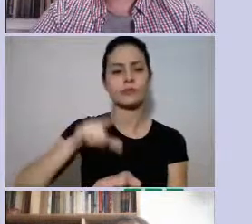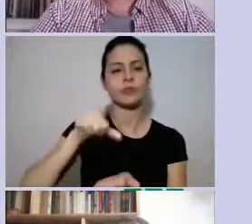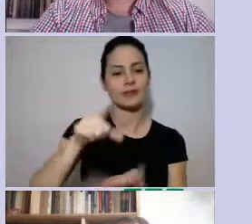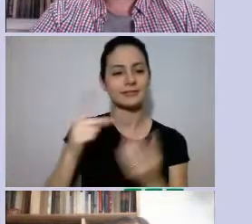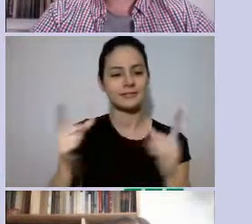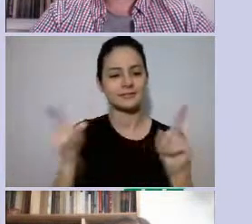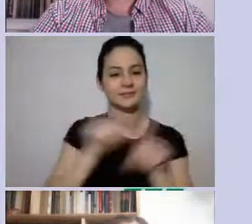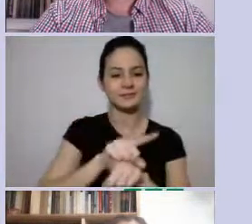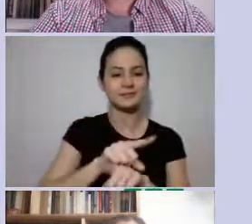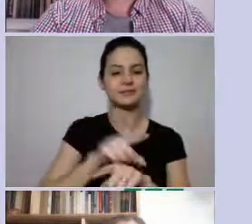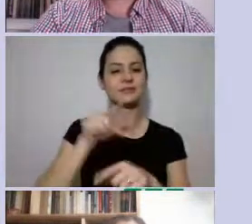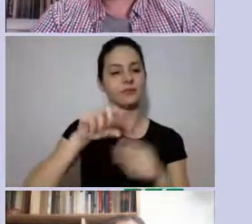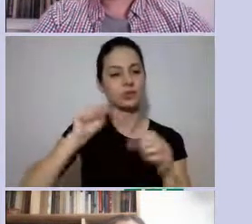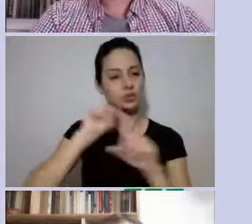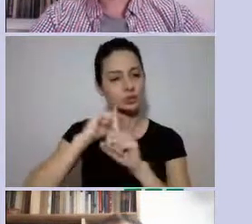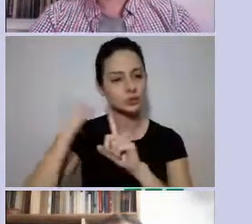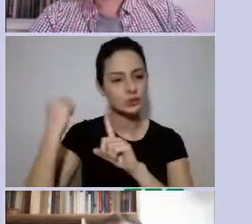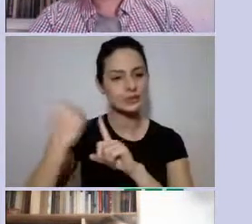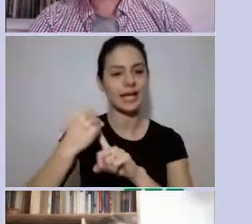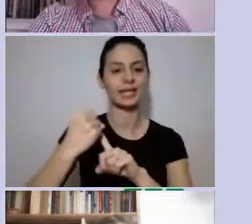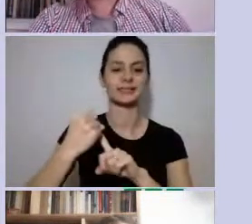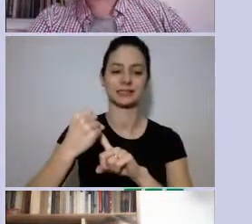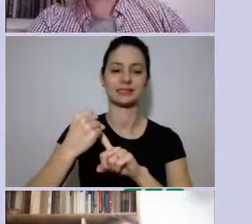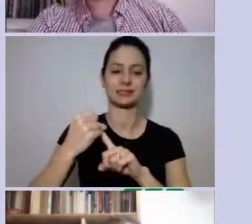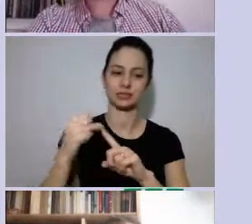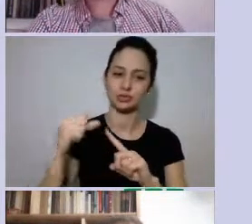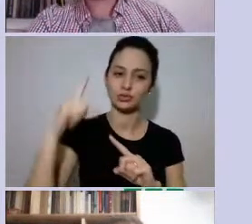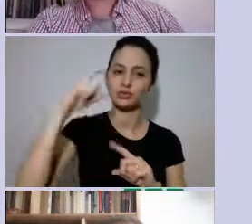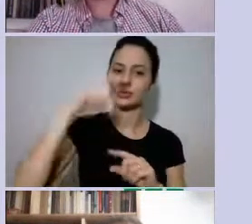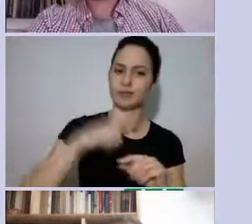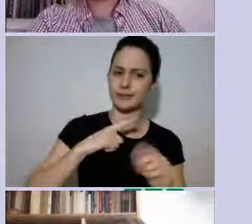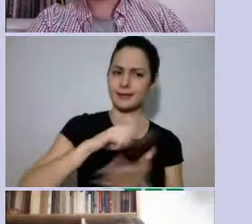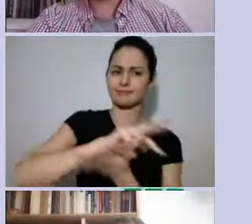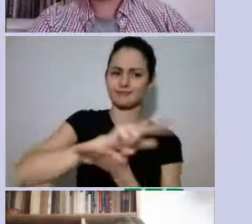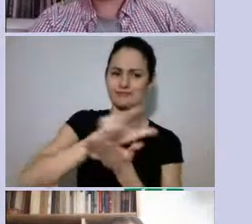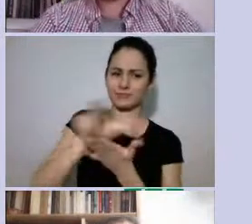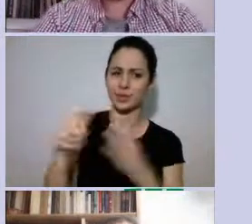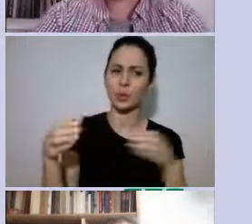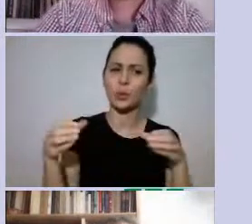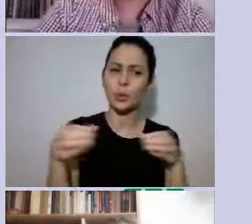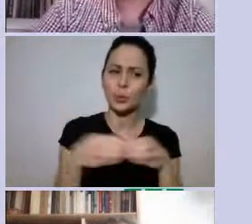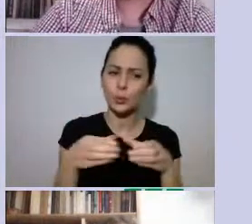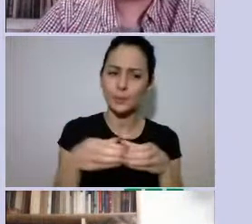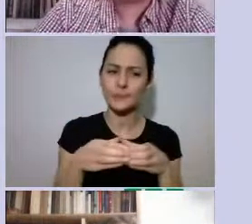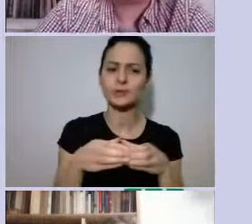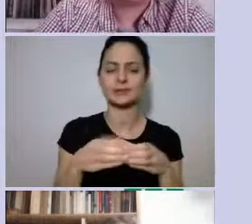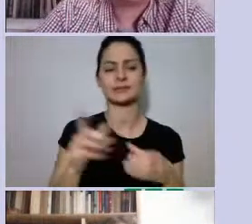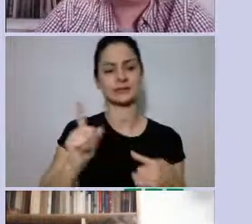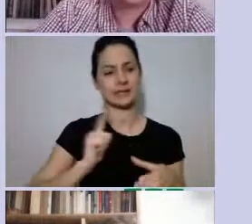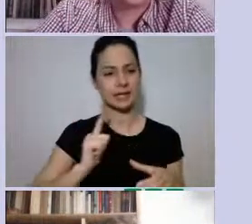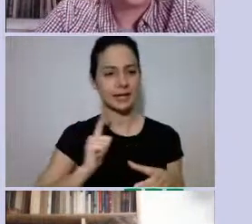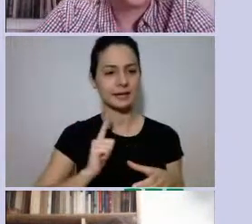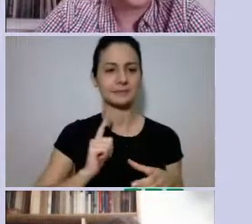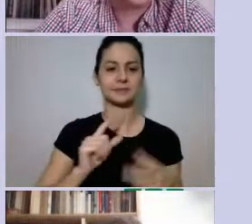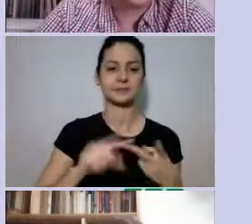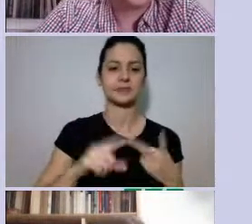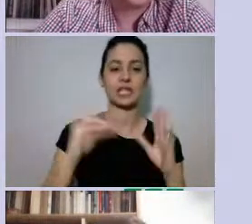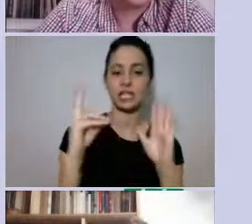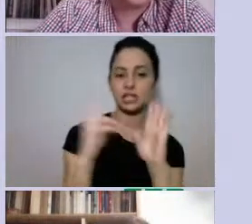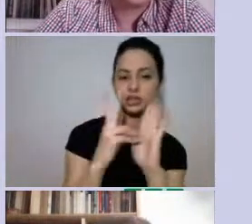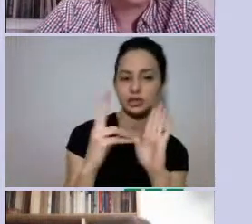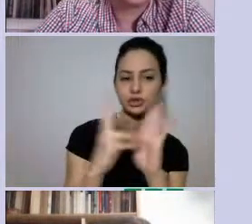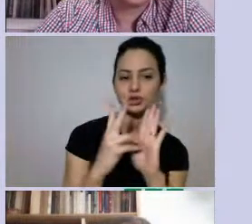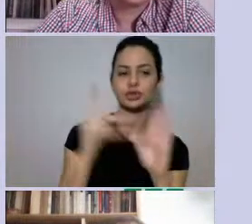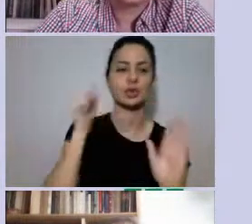una sociedad compleja, compuesta por diferentes grupos, donde tenemos que los grupos indígenas, las